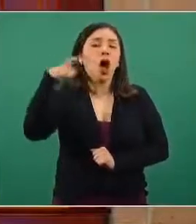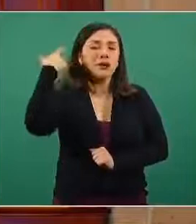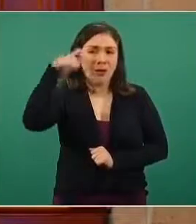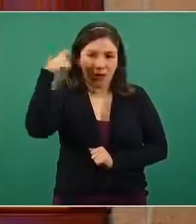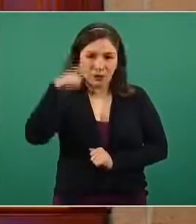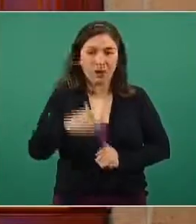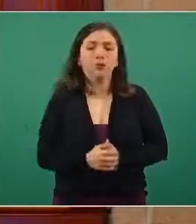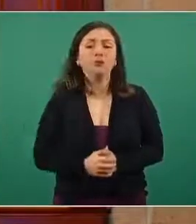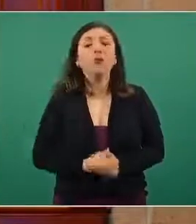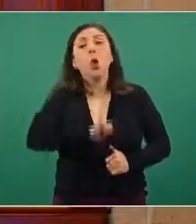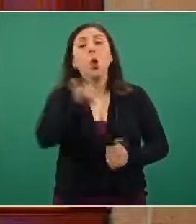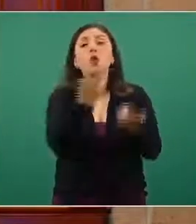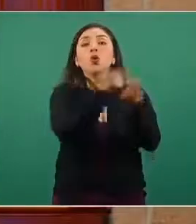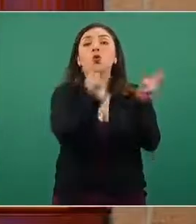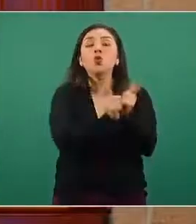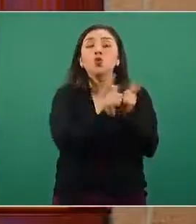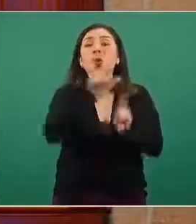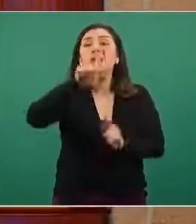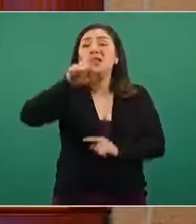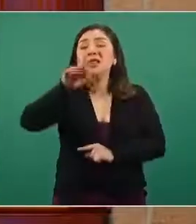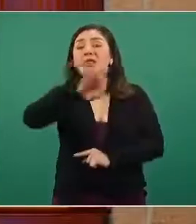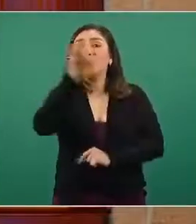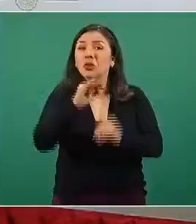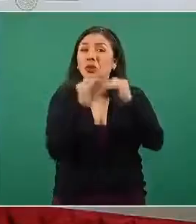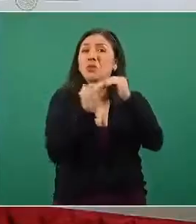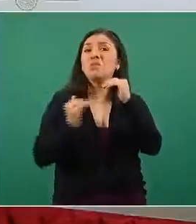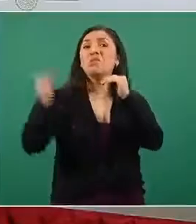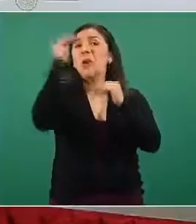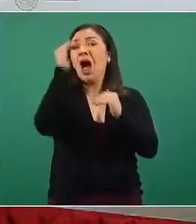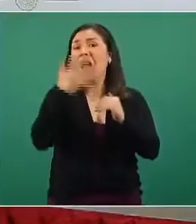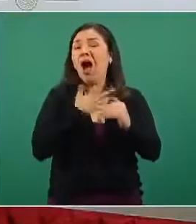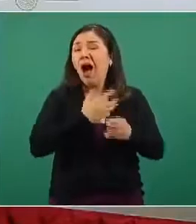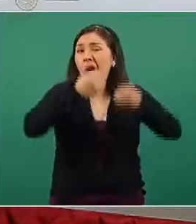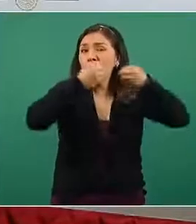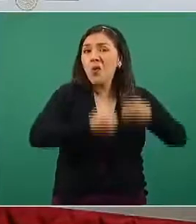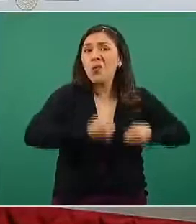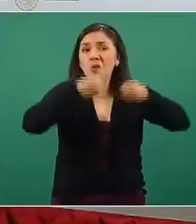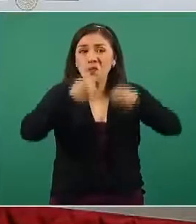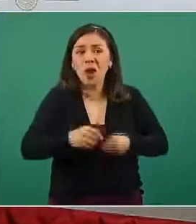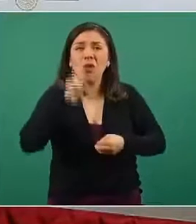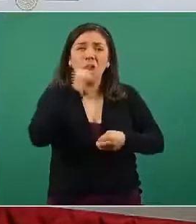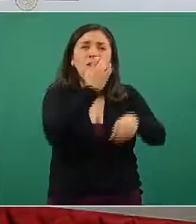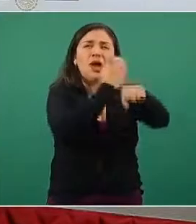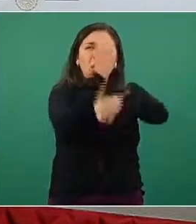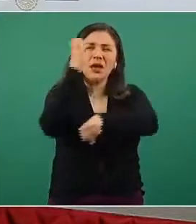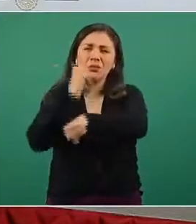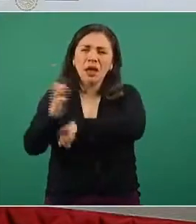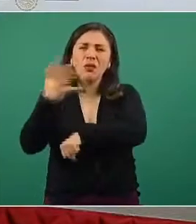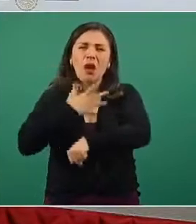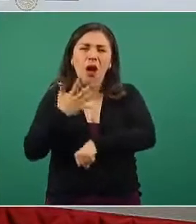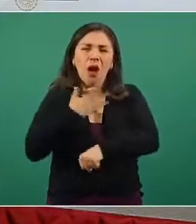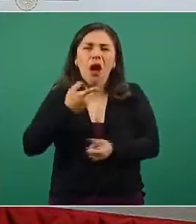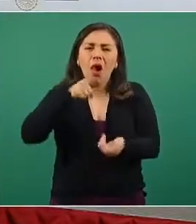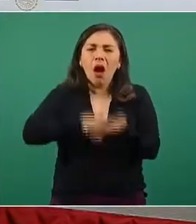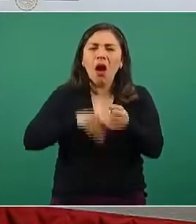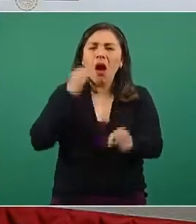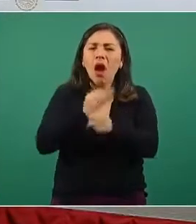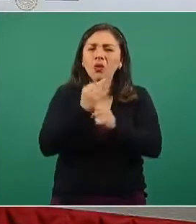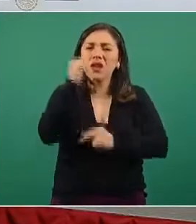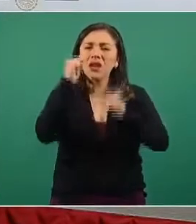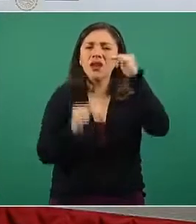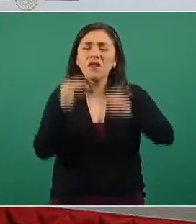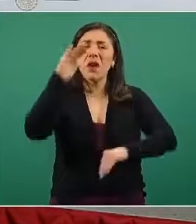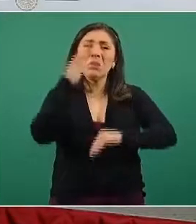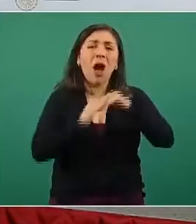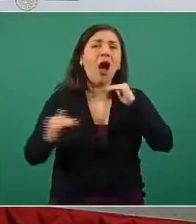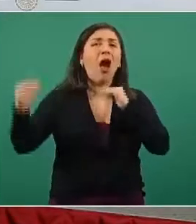Querétaro. Y en el grupo de más del 70%, que son ya las entidades que estarían teniendo niveles de